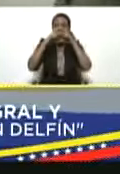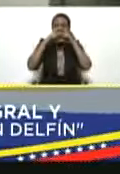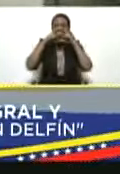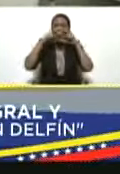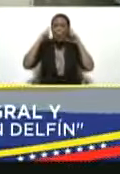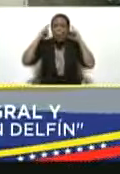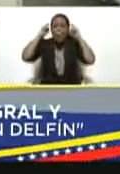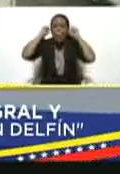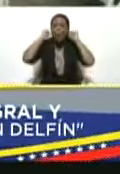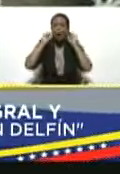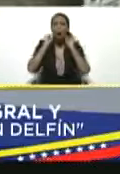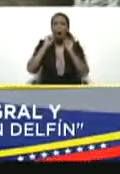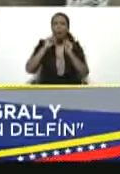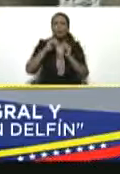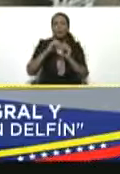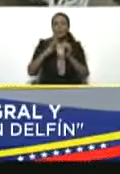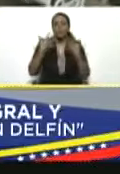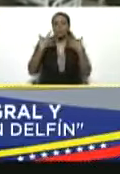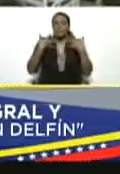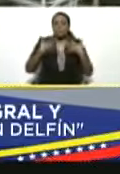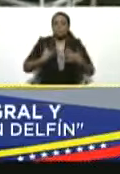Este adrenalina